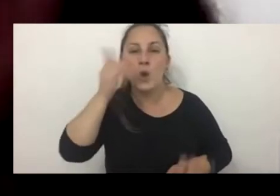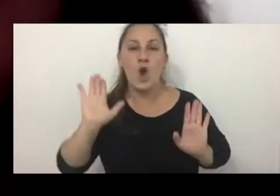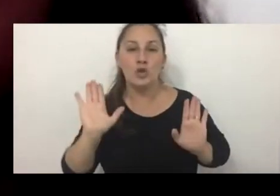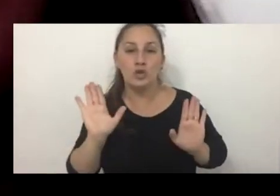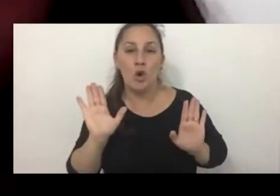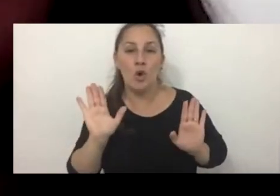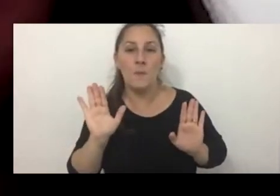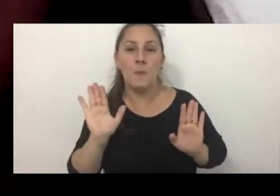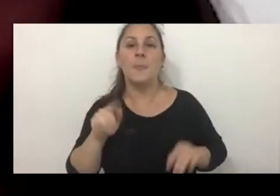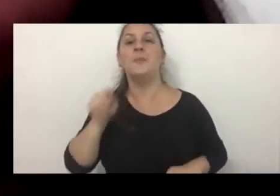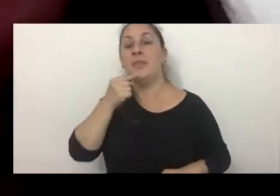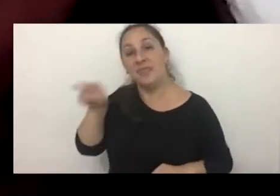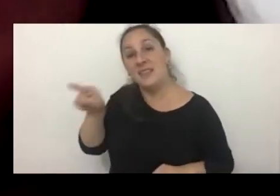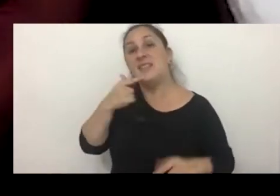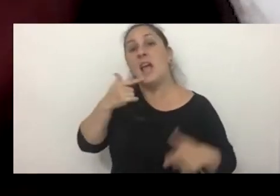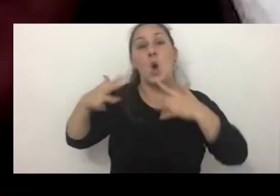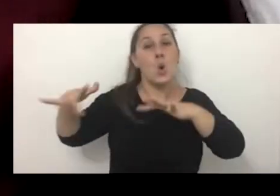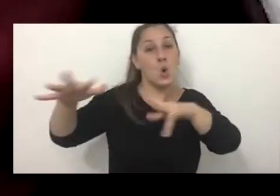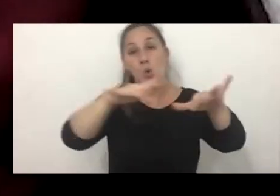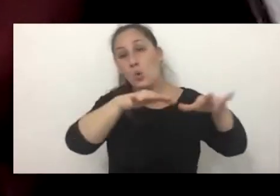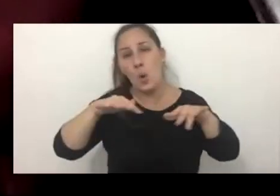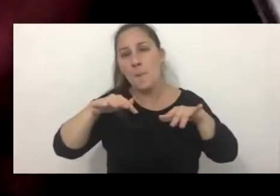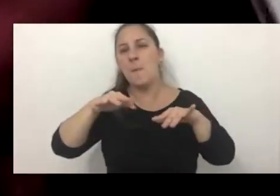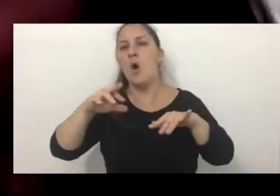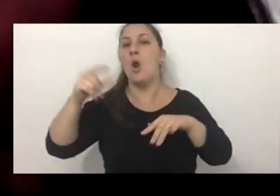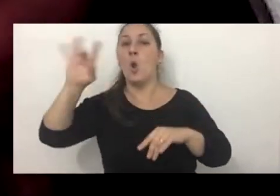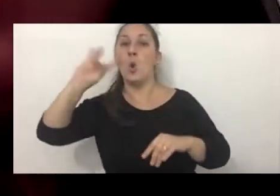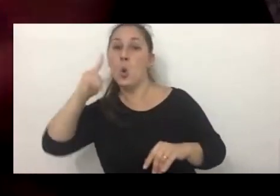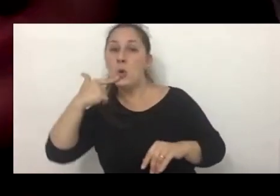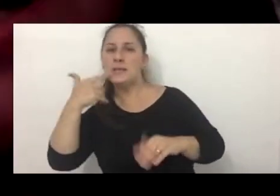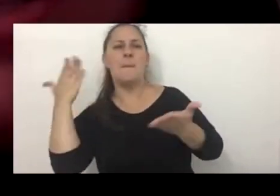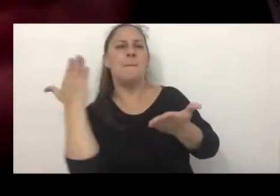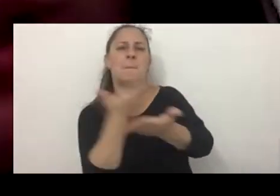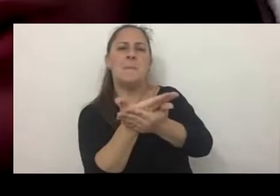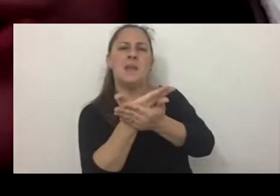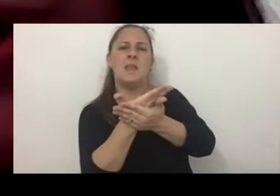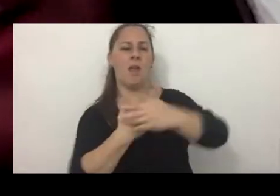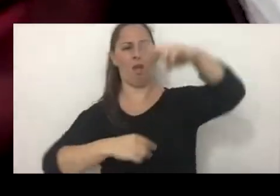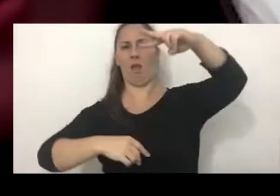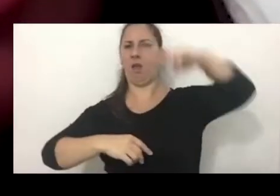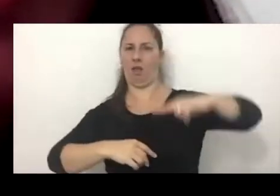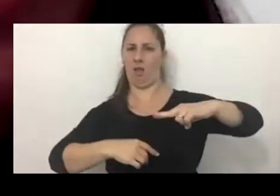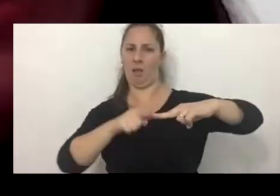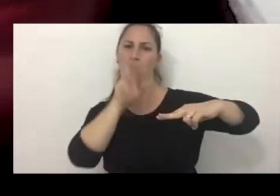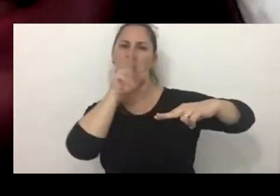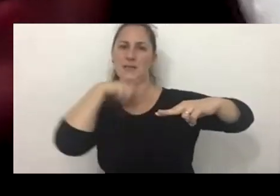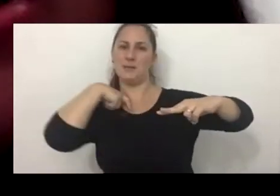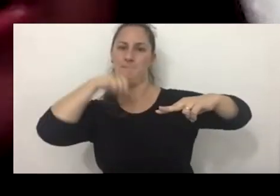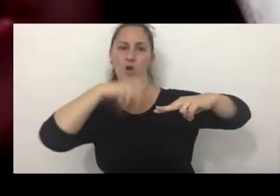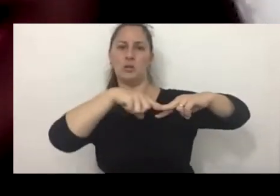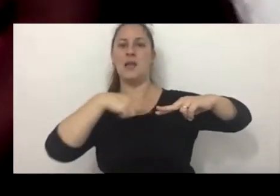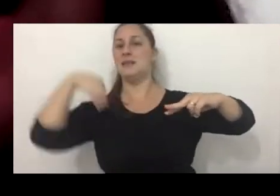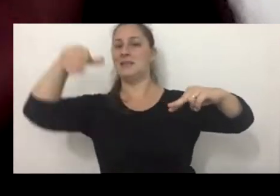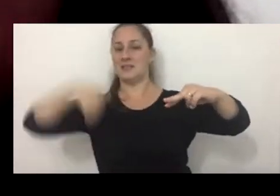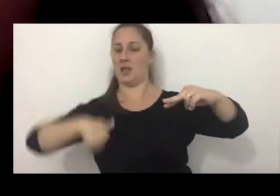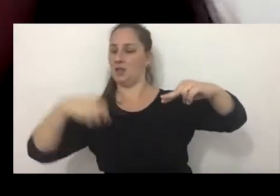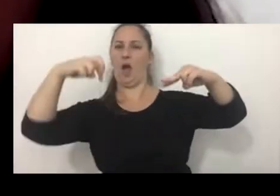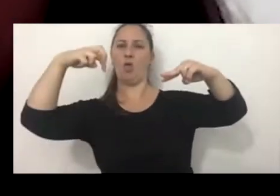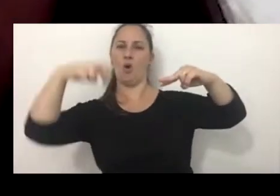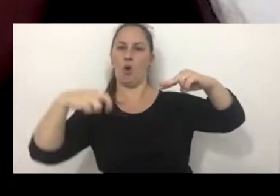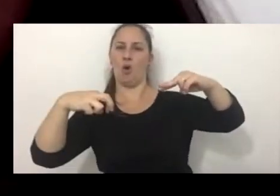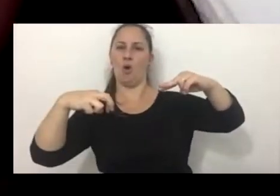los nacimientos, y entonces tuvo a su mujer, obviamente, y varias amantes, tuvo hijos con varias de sus mujeres, y en